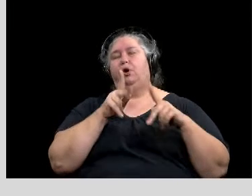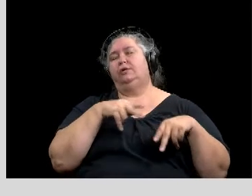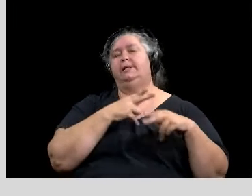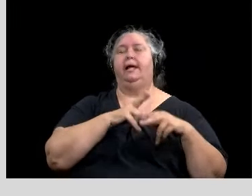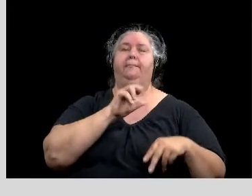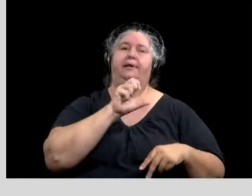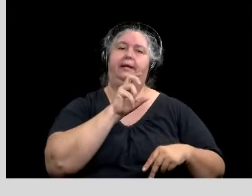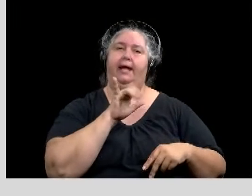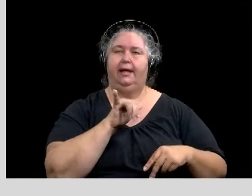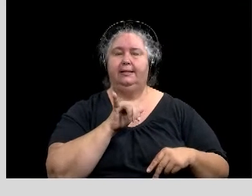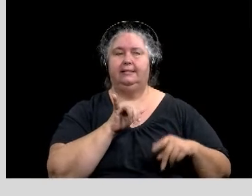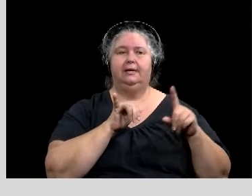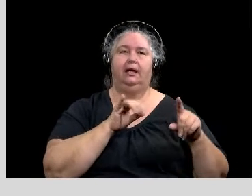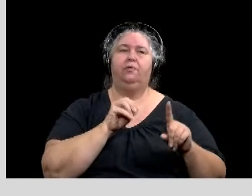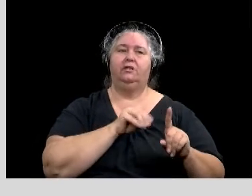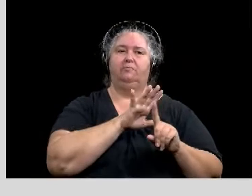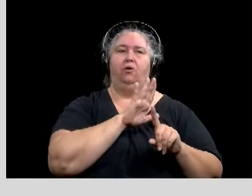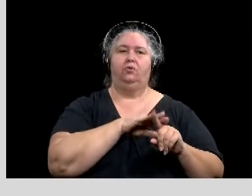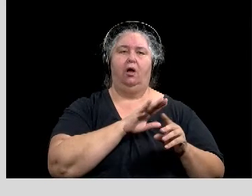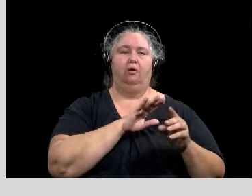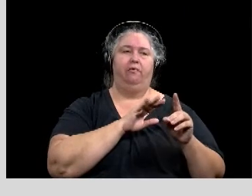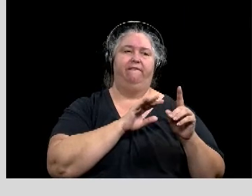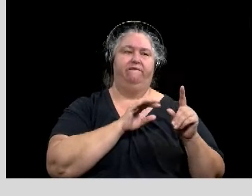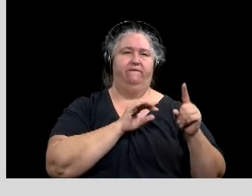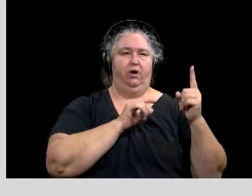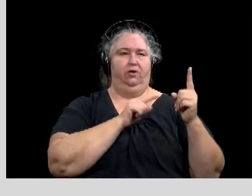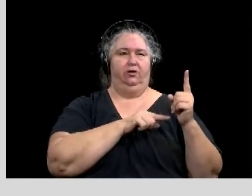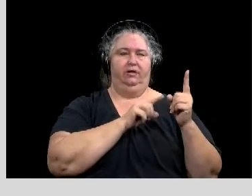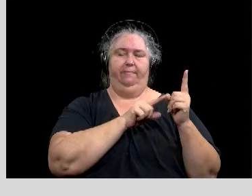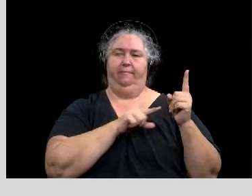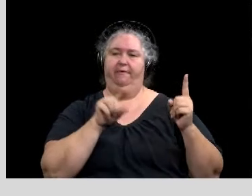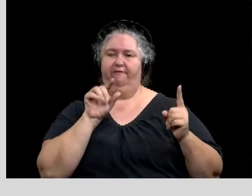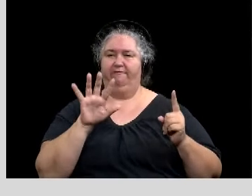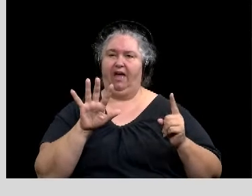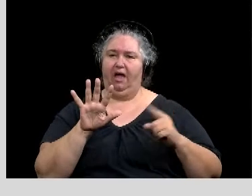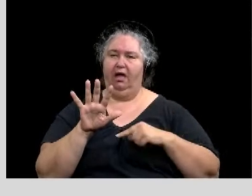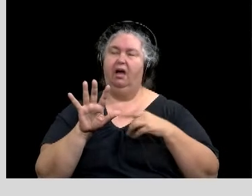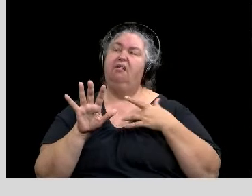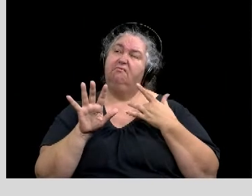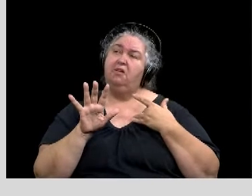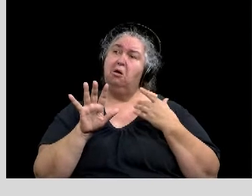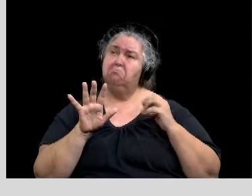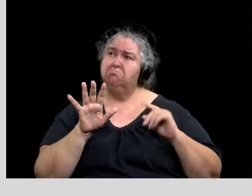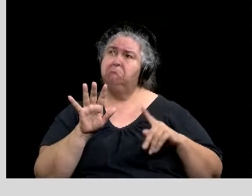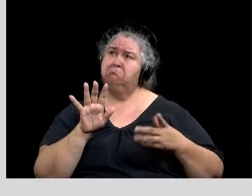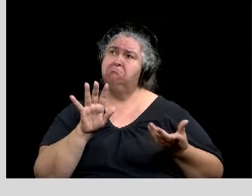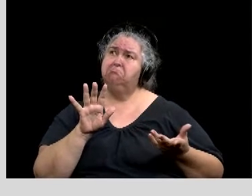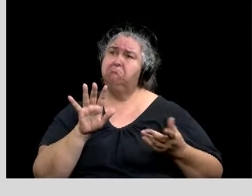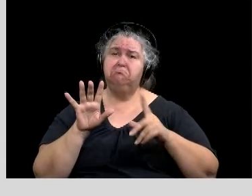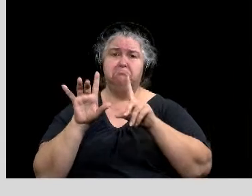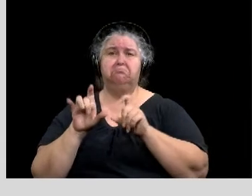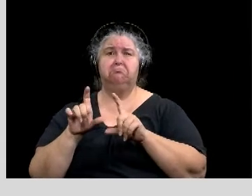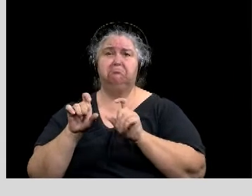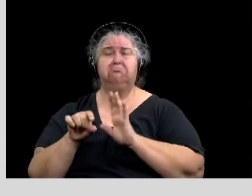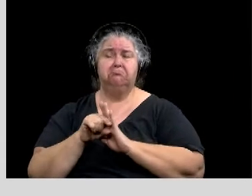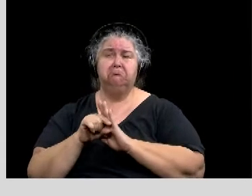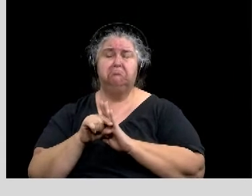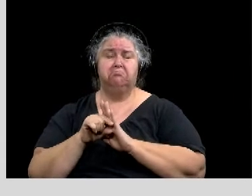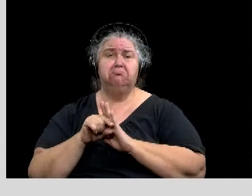como casi si él se compartió el día